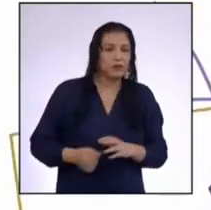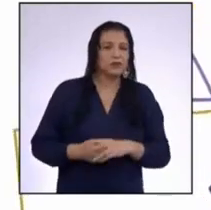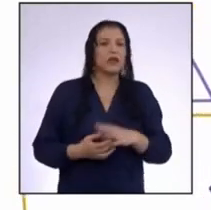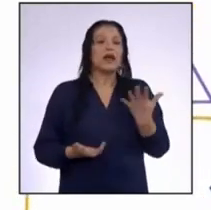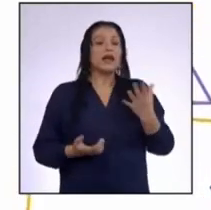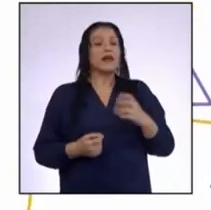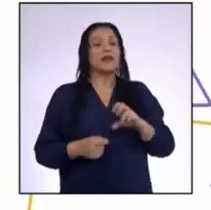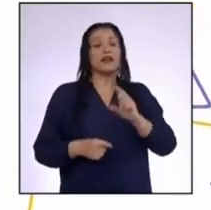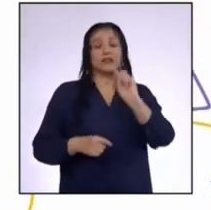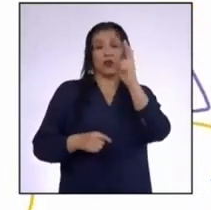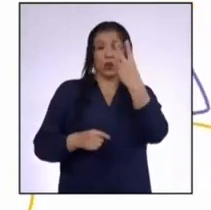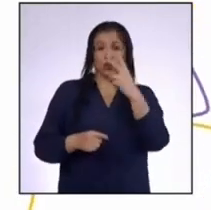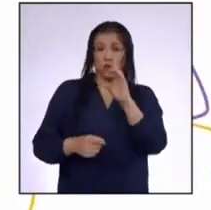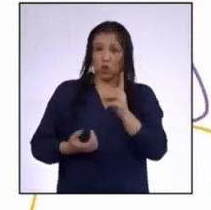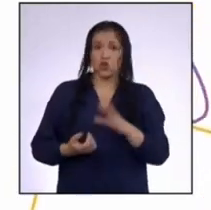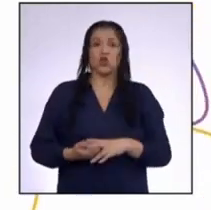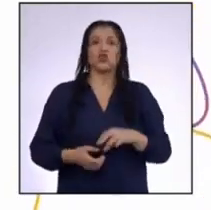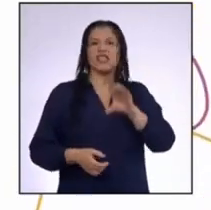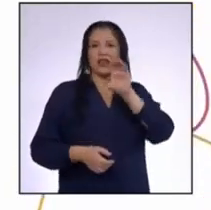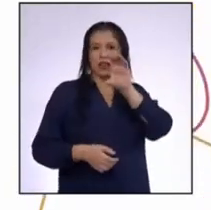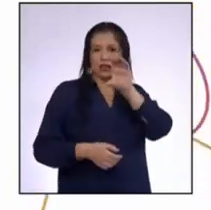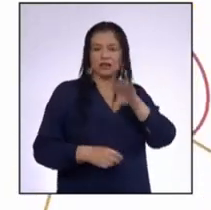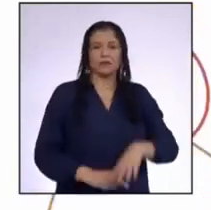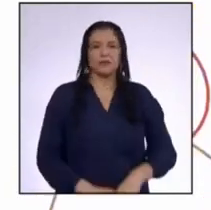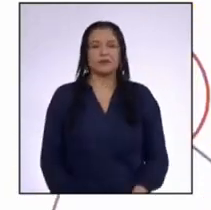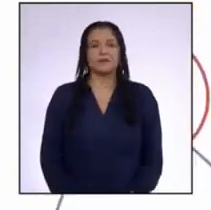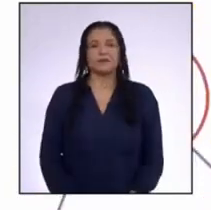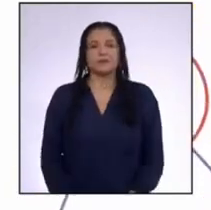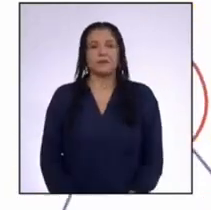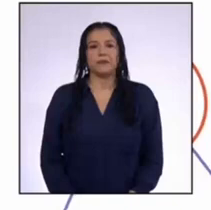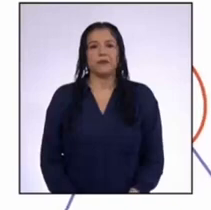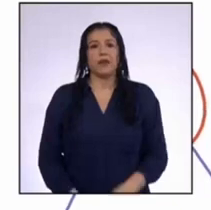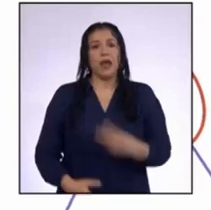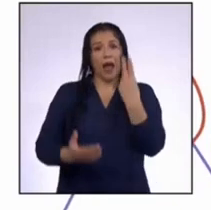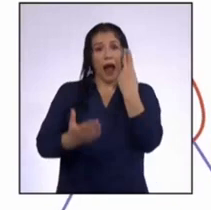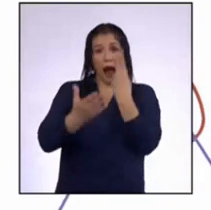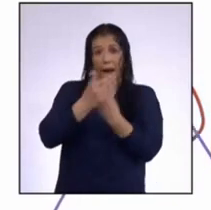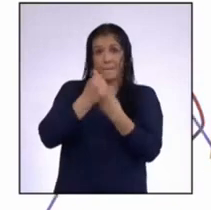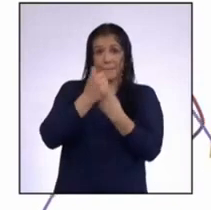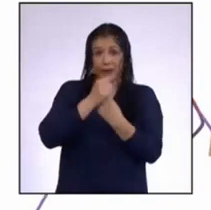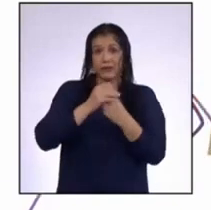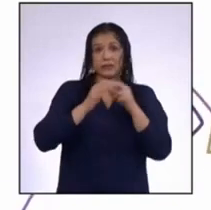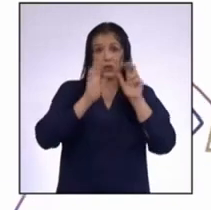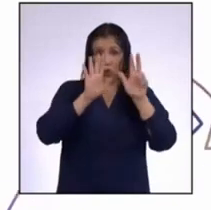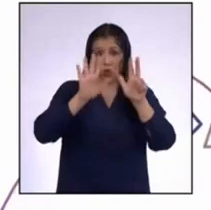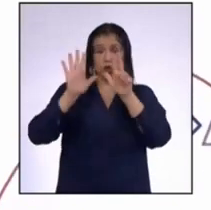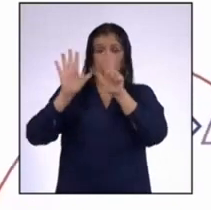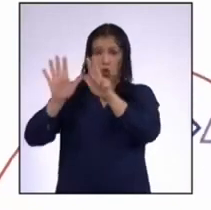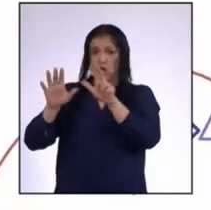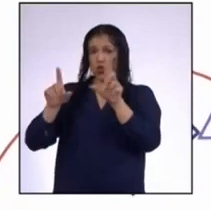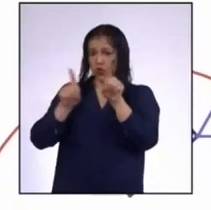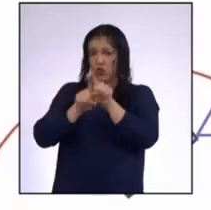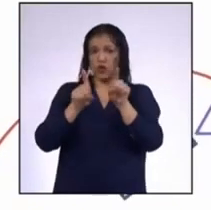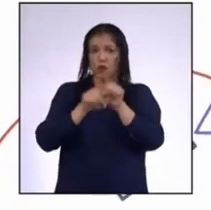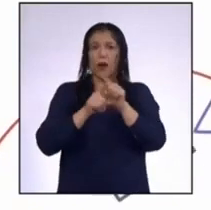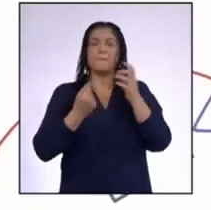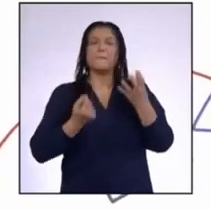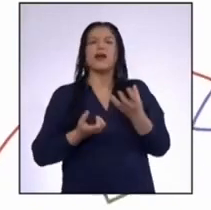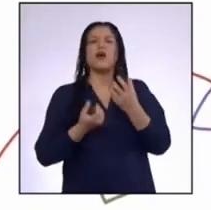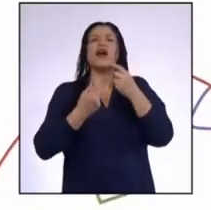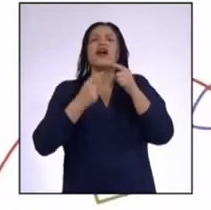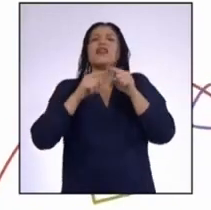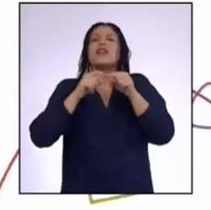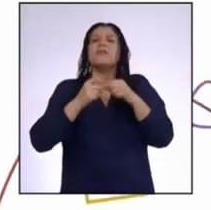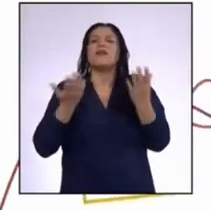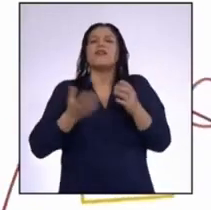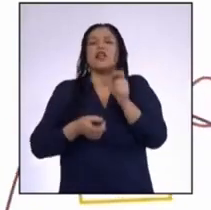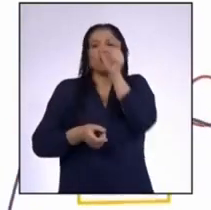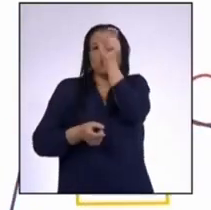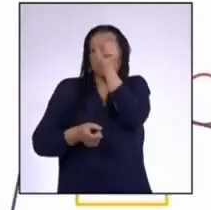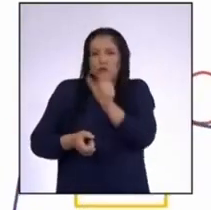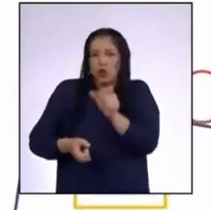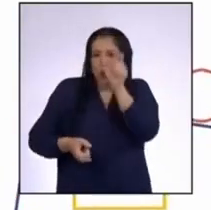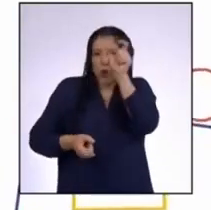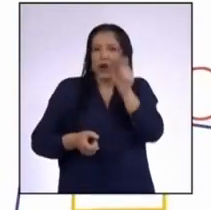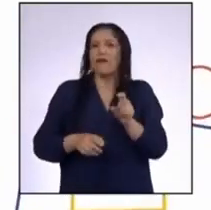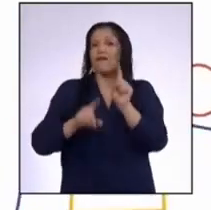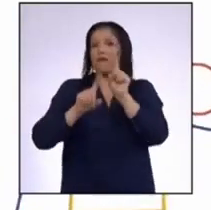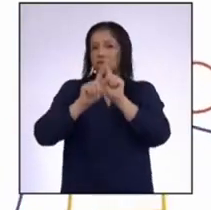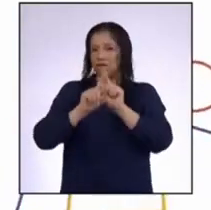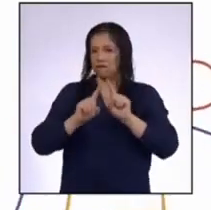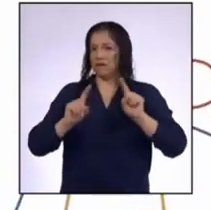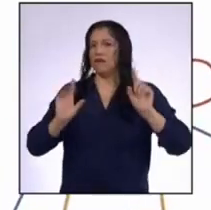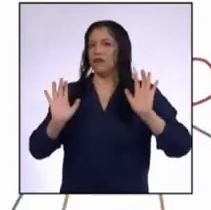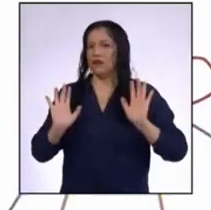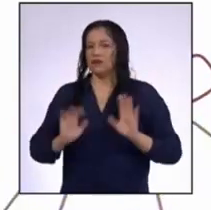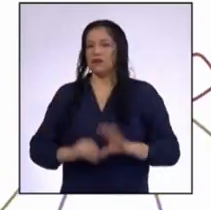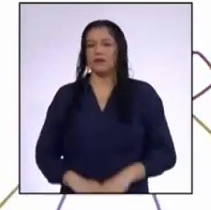cifra 8 es 8 centésimos. Ambas cifras son el 8, pero sus valores según la posición que ocupan son